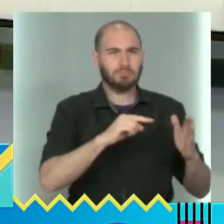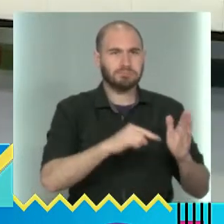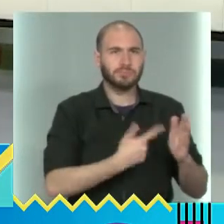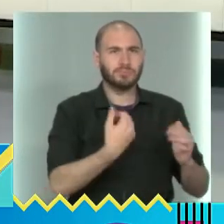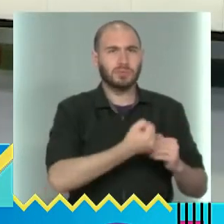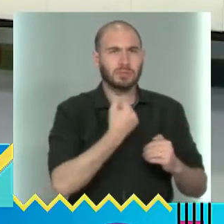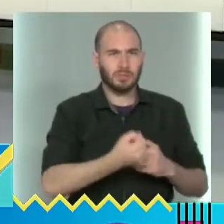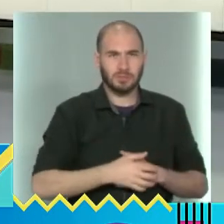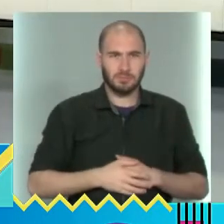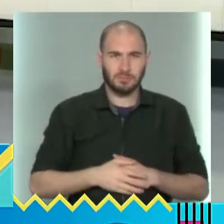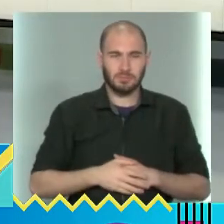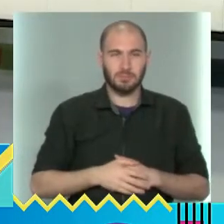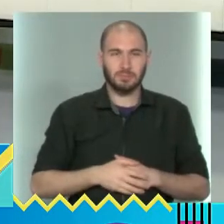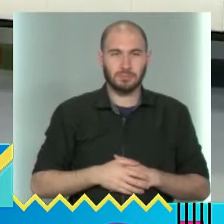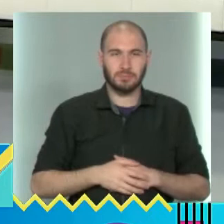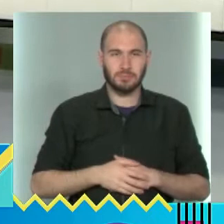del conflicto.